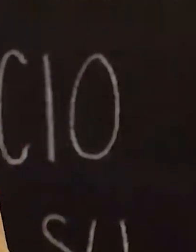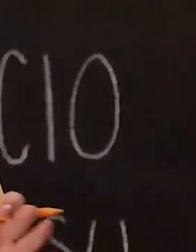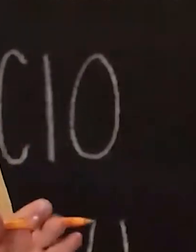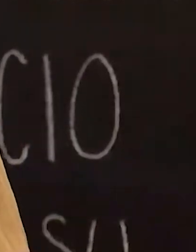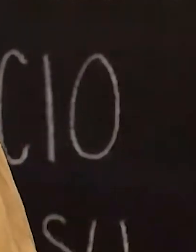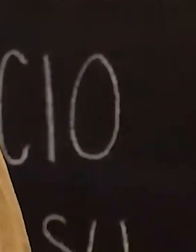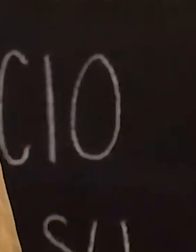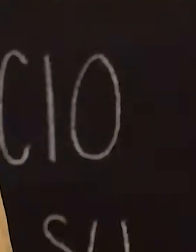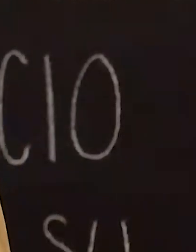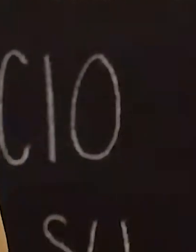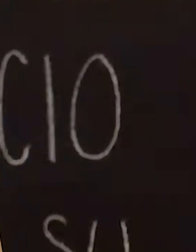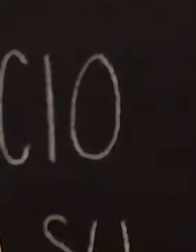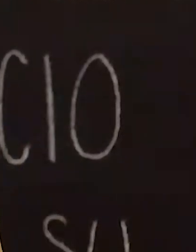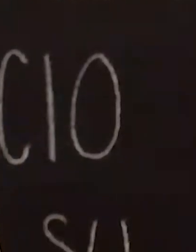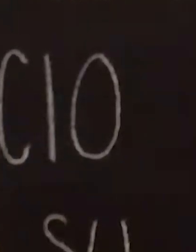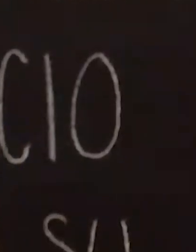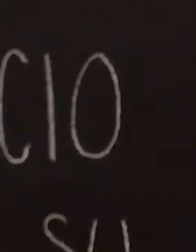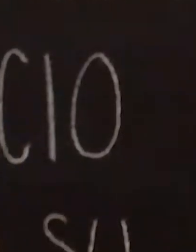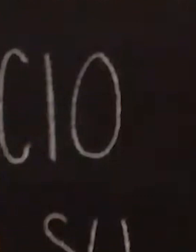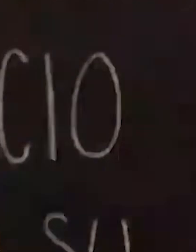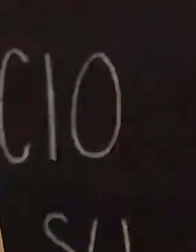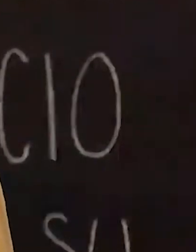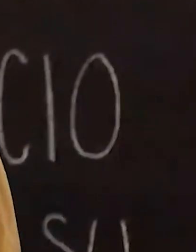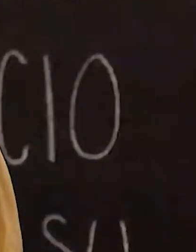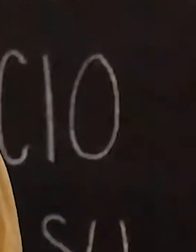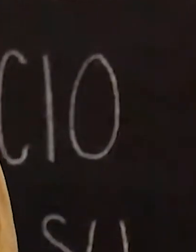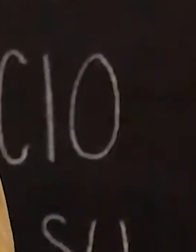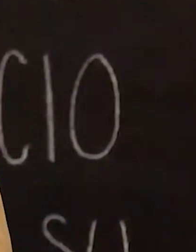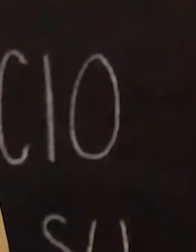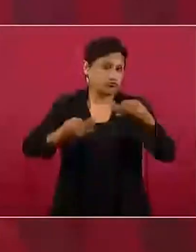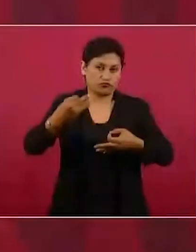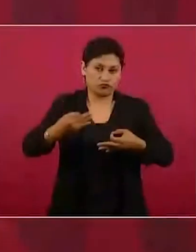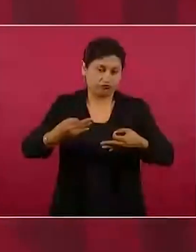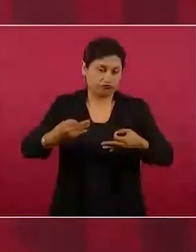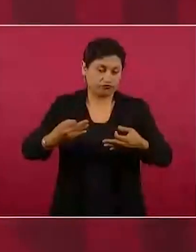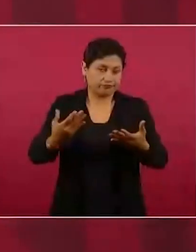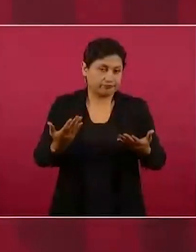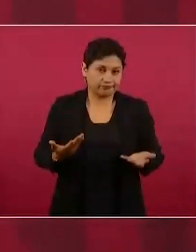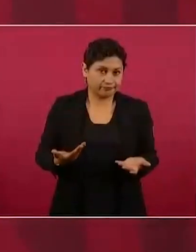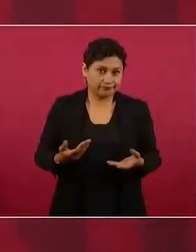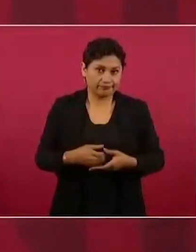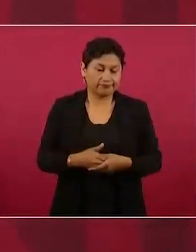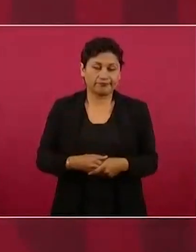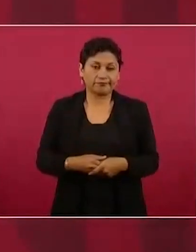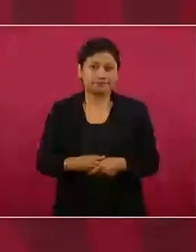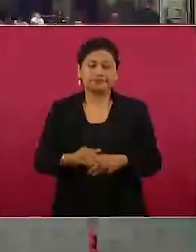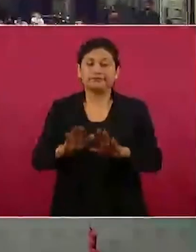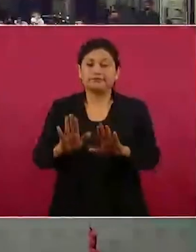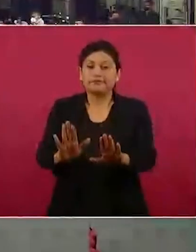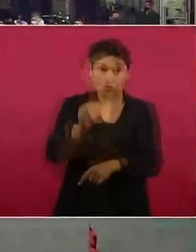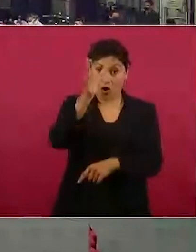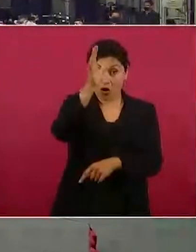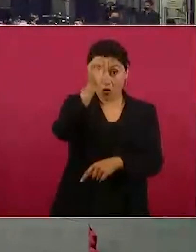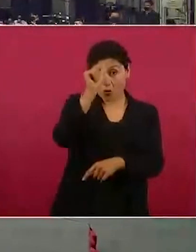o desliza ahí lo que piensa de lo que sucedió ayer con la Corte. Vamos a ver. Hay cosas que a mí no me